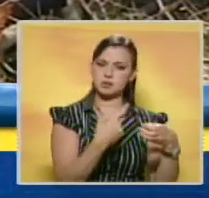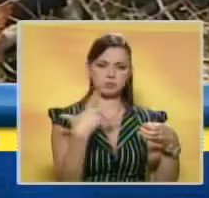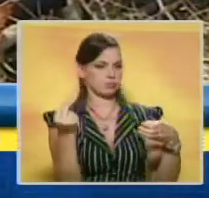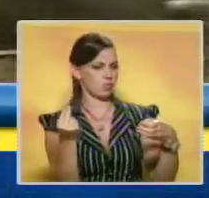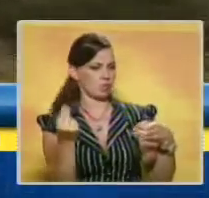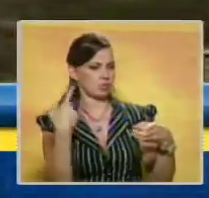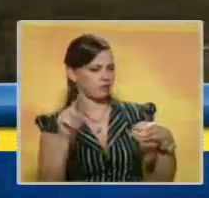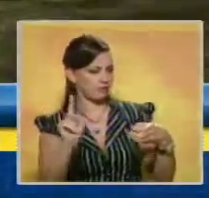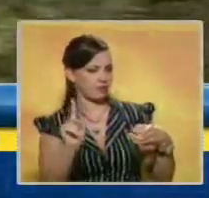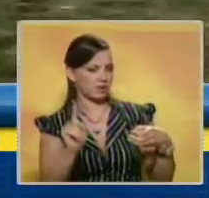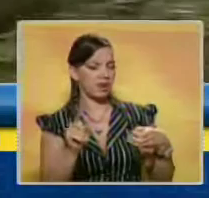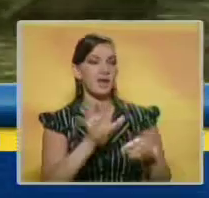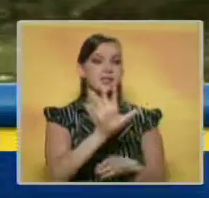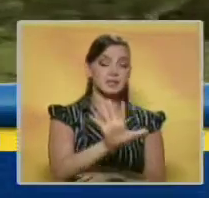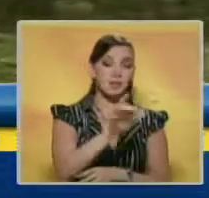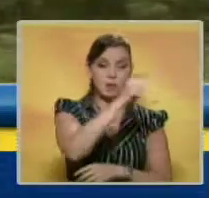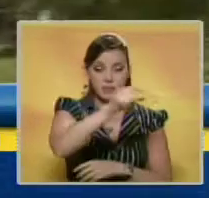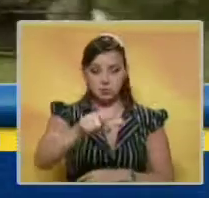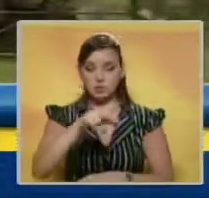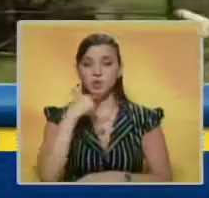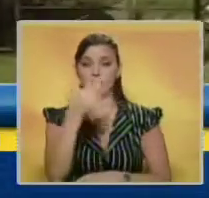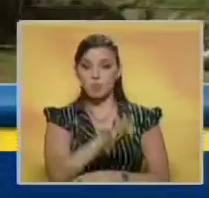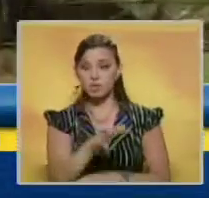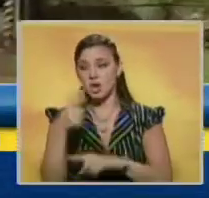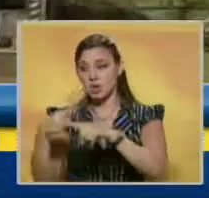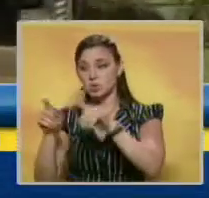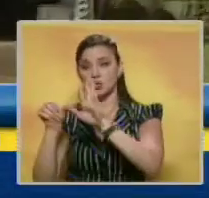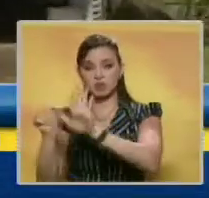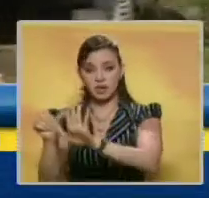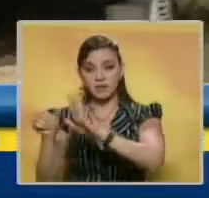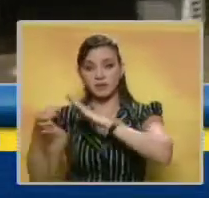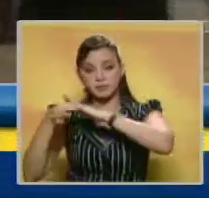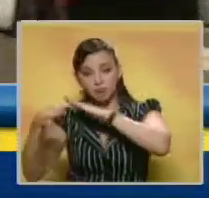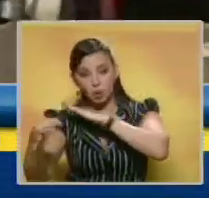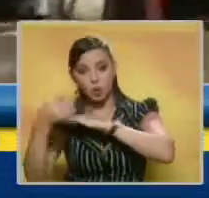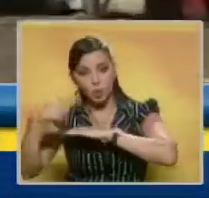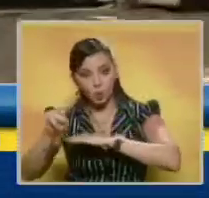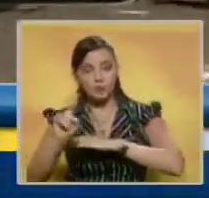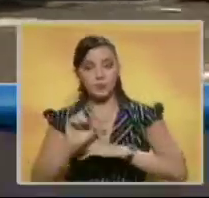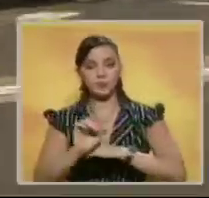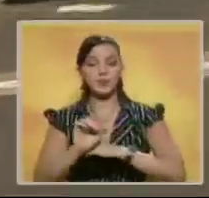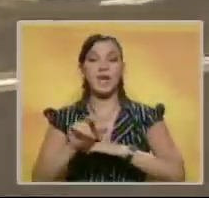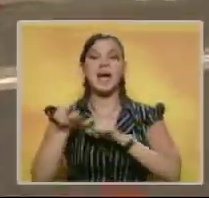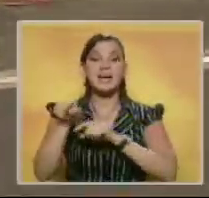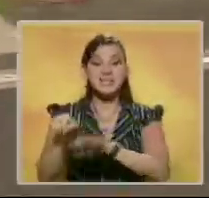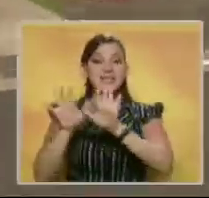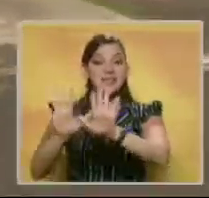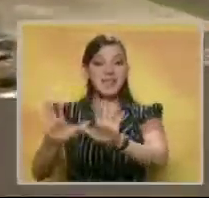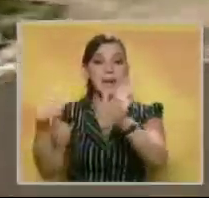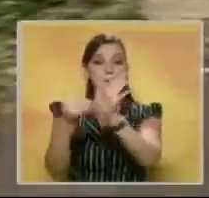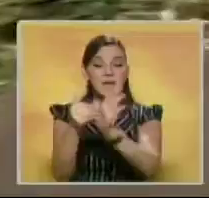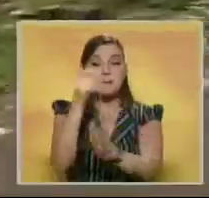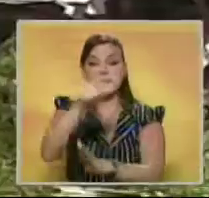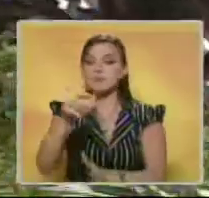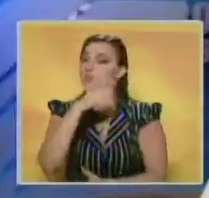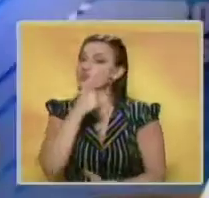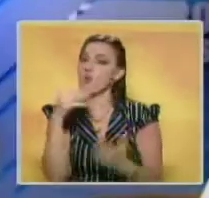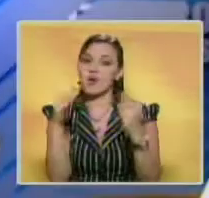fallecidos, 5 en Tana y otros 6 en Port Vila, la capital donde unas 10.000 personas están ahora sin